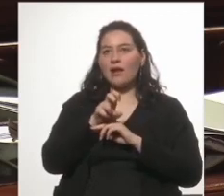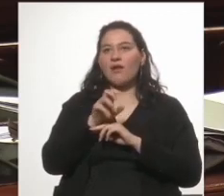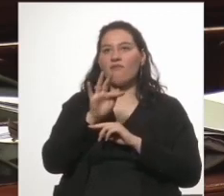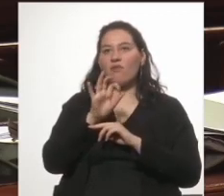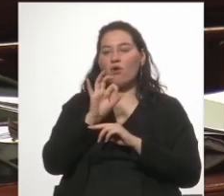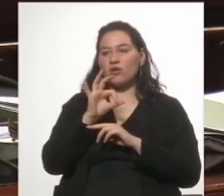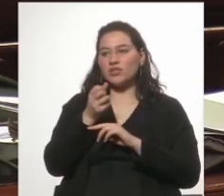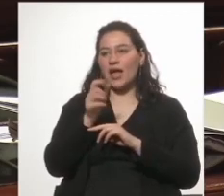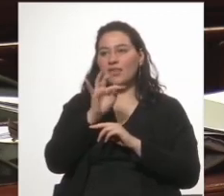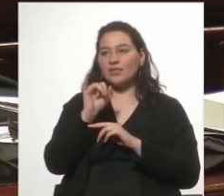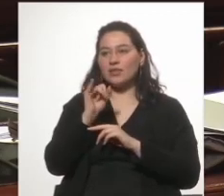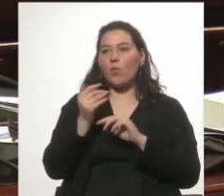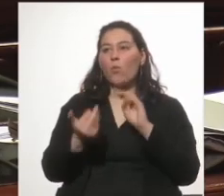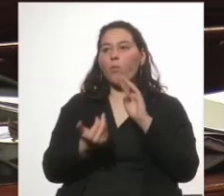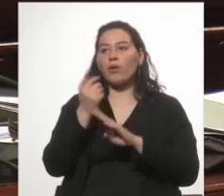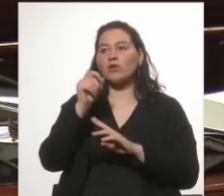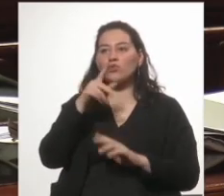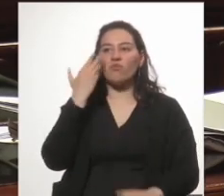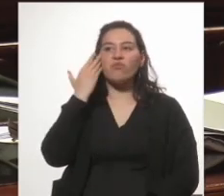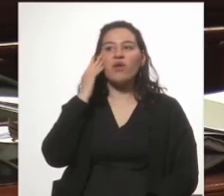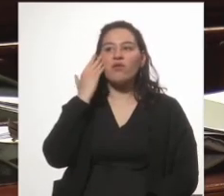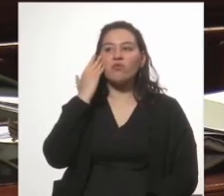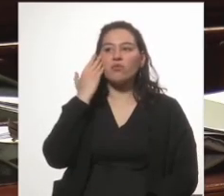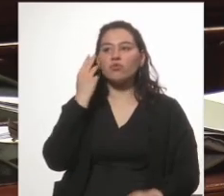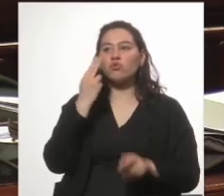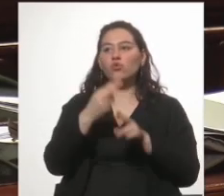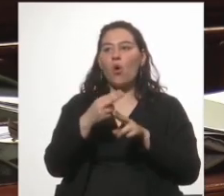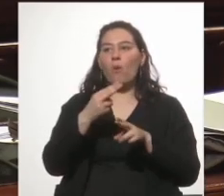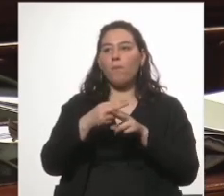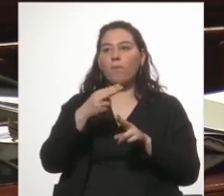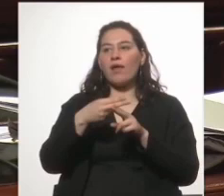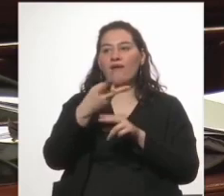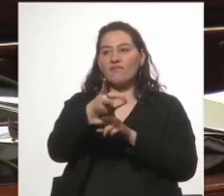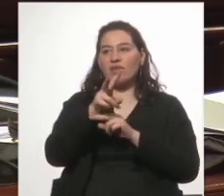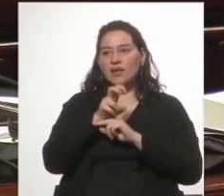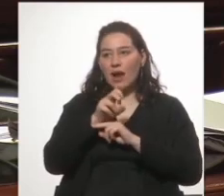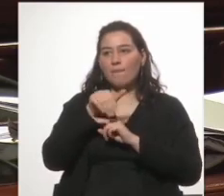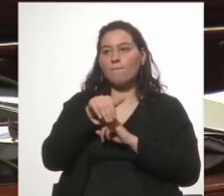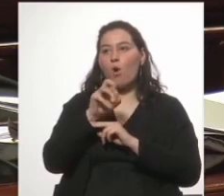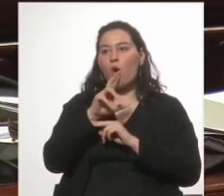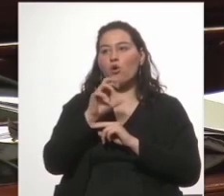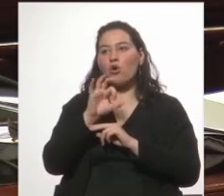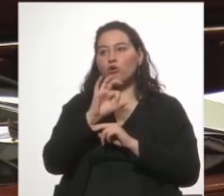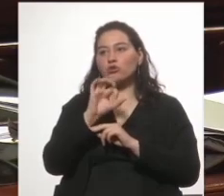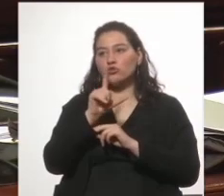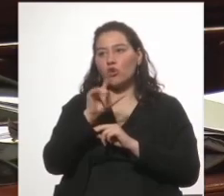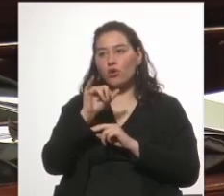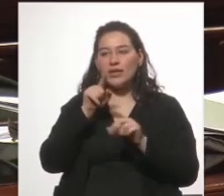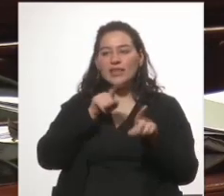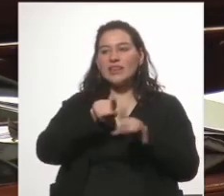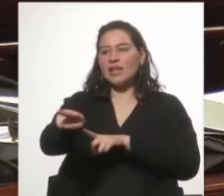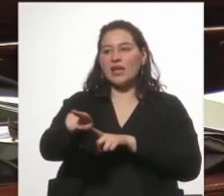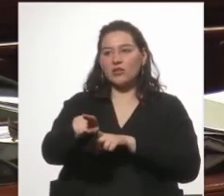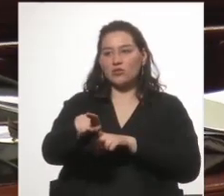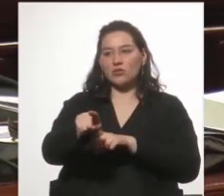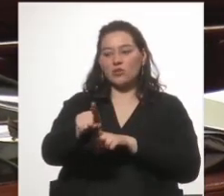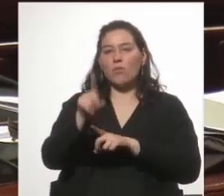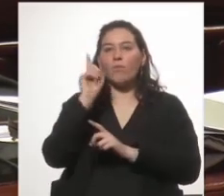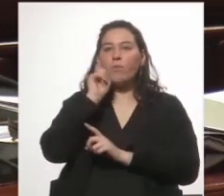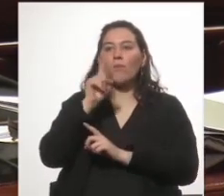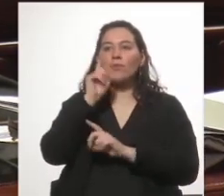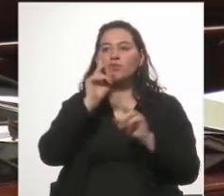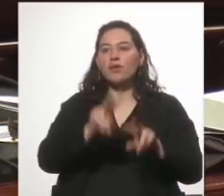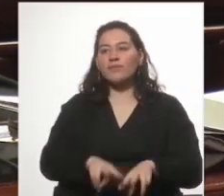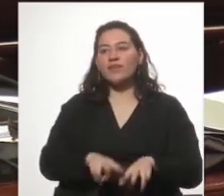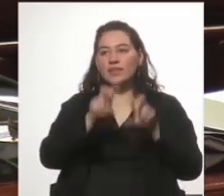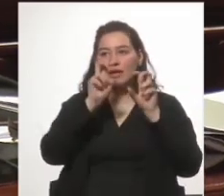Fossati publicó ayer en su página de Facebook que el nombramiento del fiscal Rodrigo Morosoli se realizó en forma directa con el propósito de